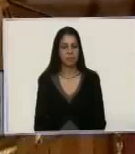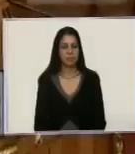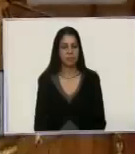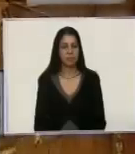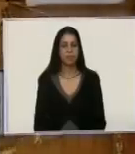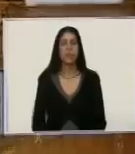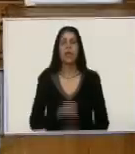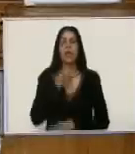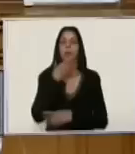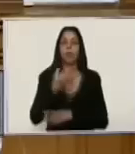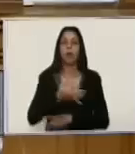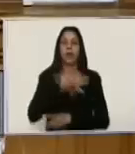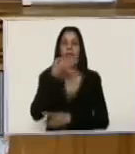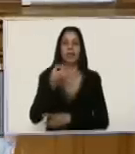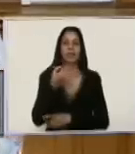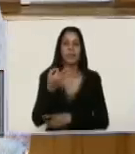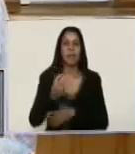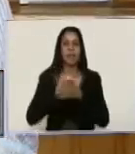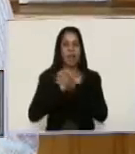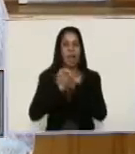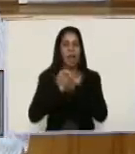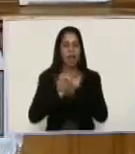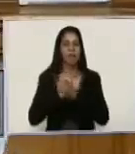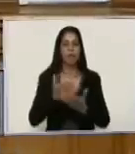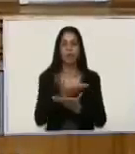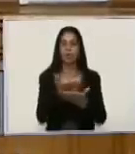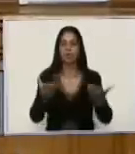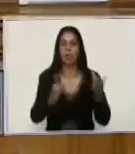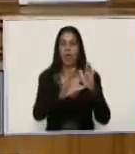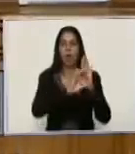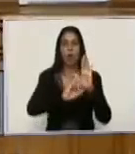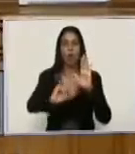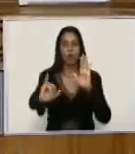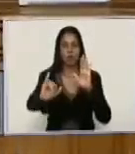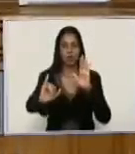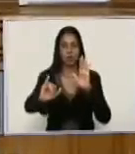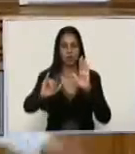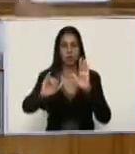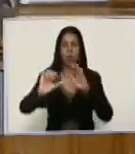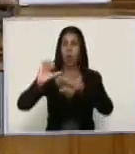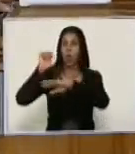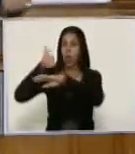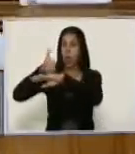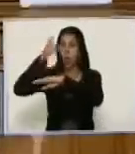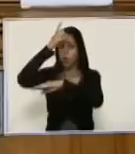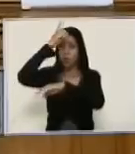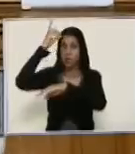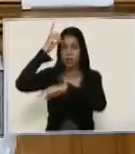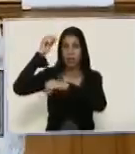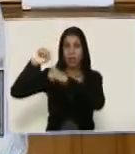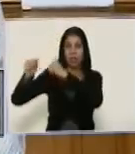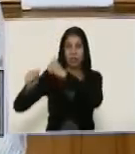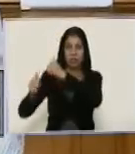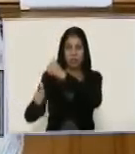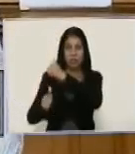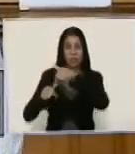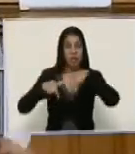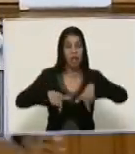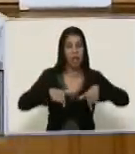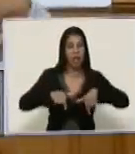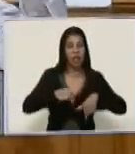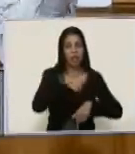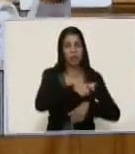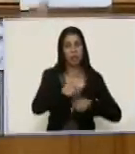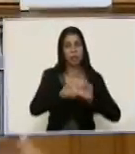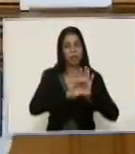Buenas tardes, compatriotas, constituyentes de la Junta Directiva y aquí de la bancada y